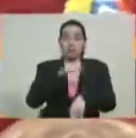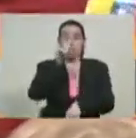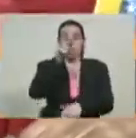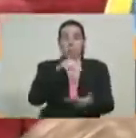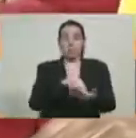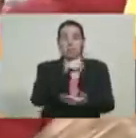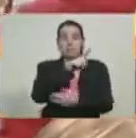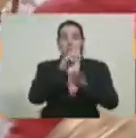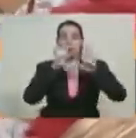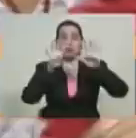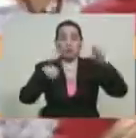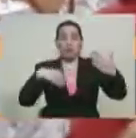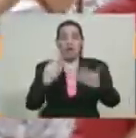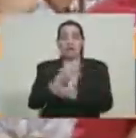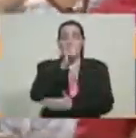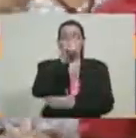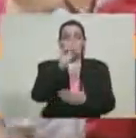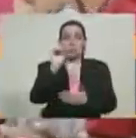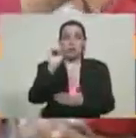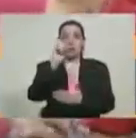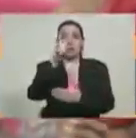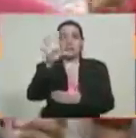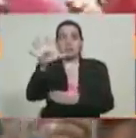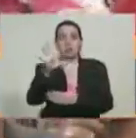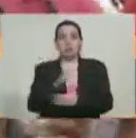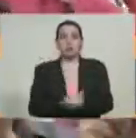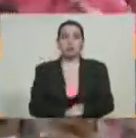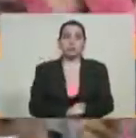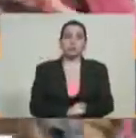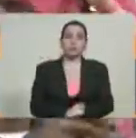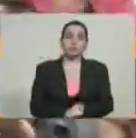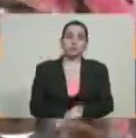2019-2025. Estoy seguro que el pueblo así lo va a hacer.